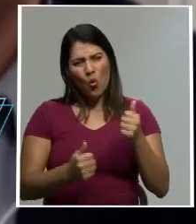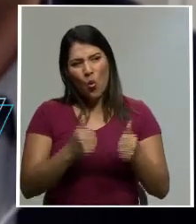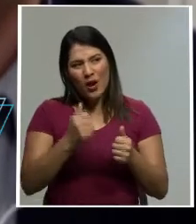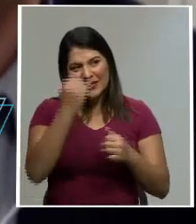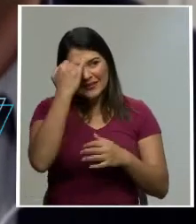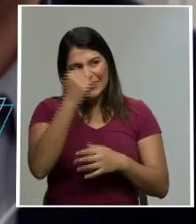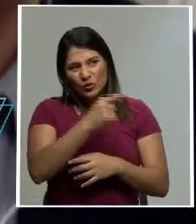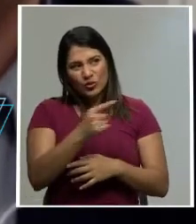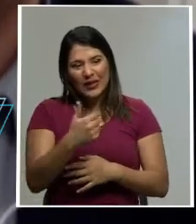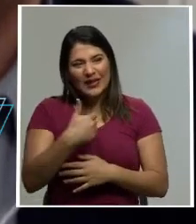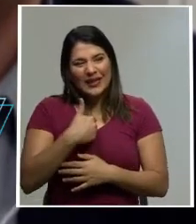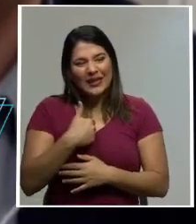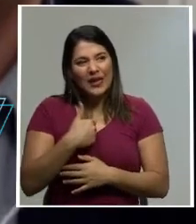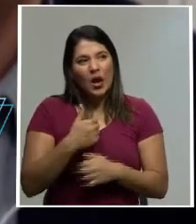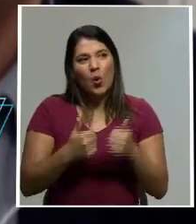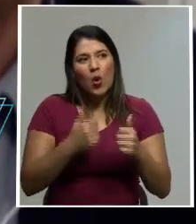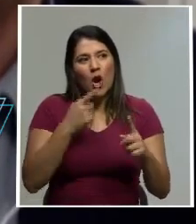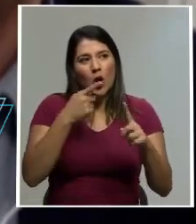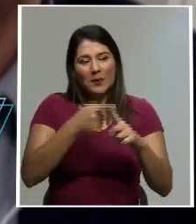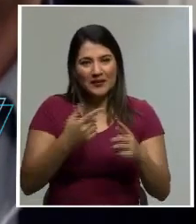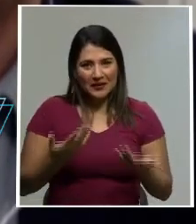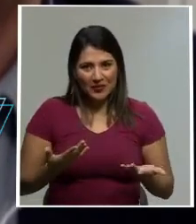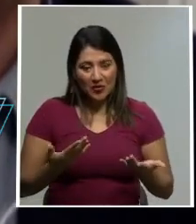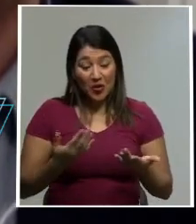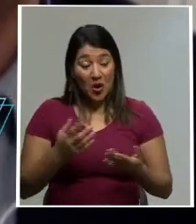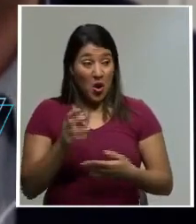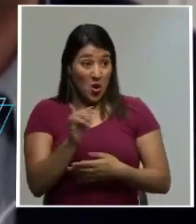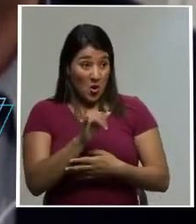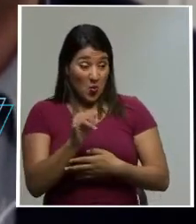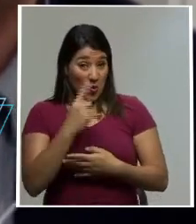era el espíritu de ese grupo? Un poco para documentar